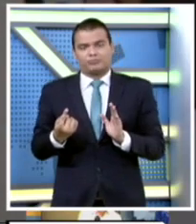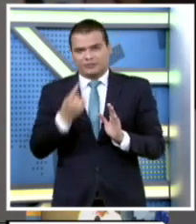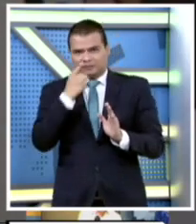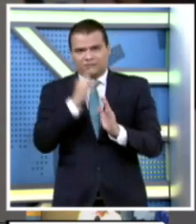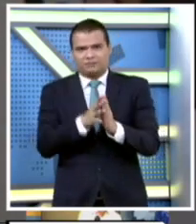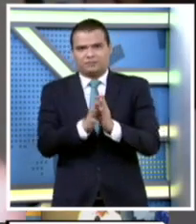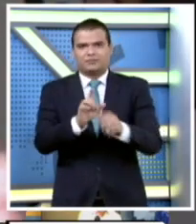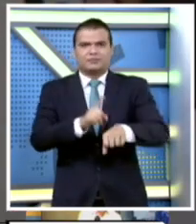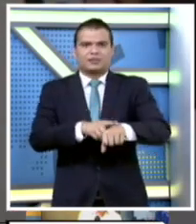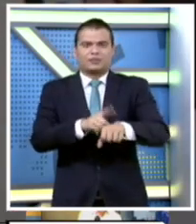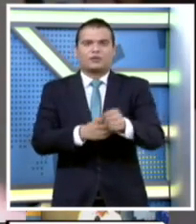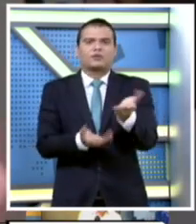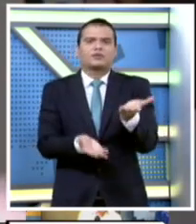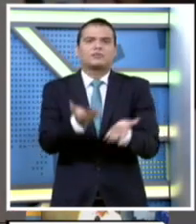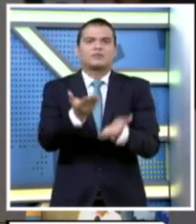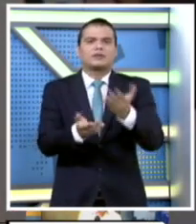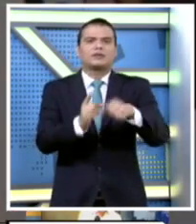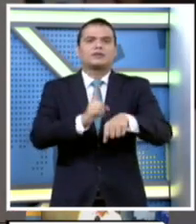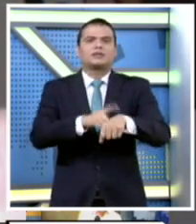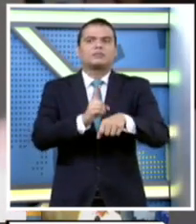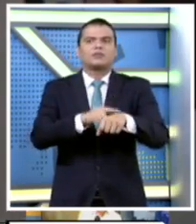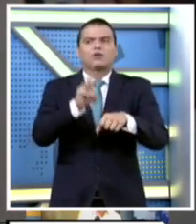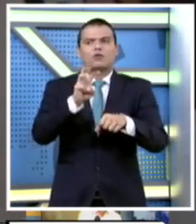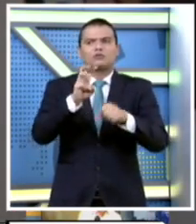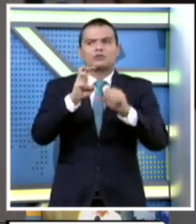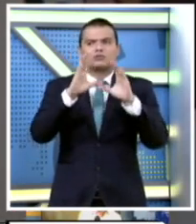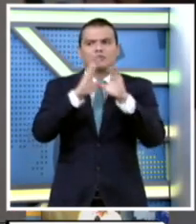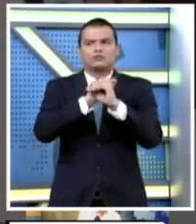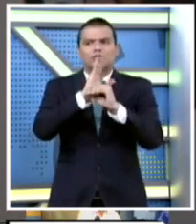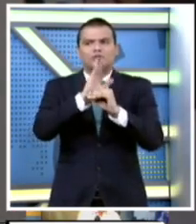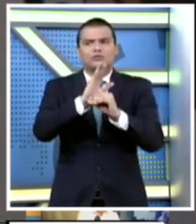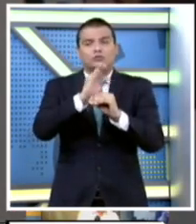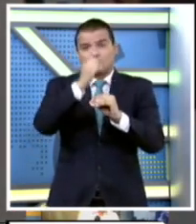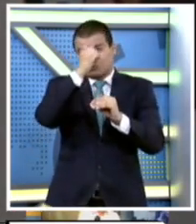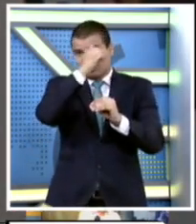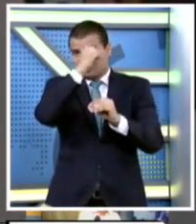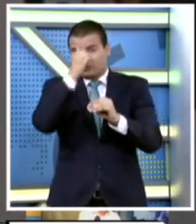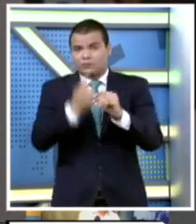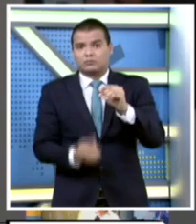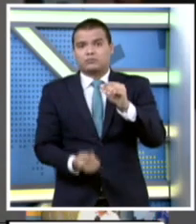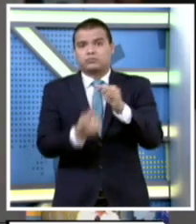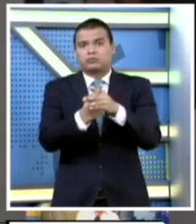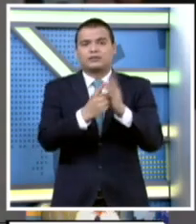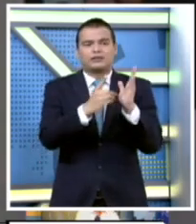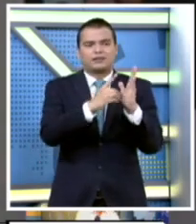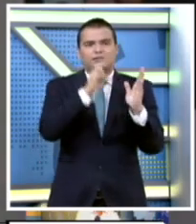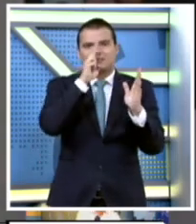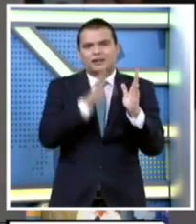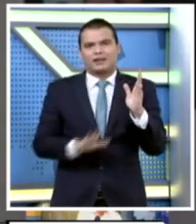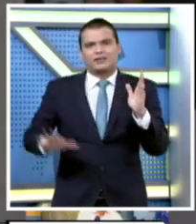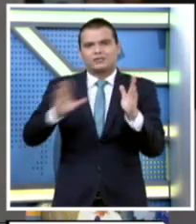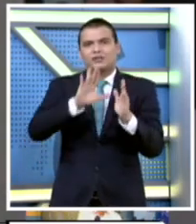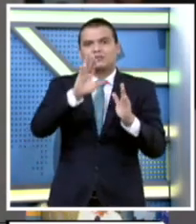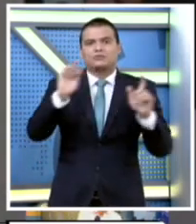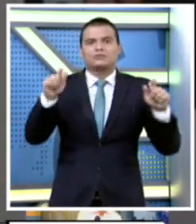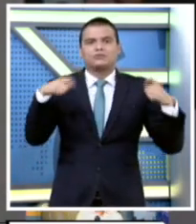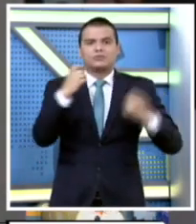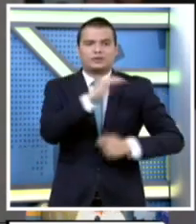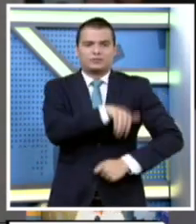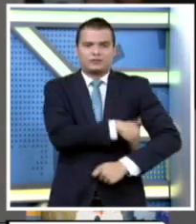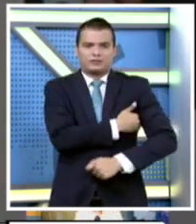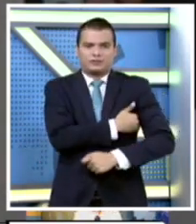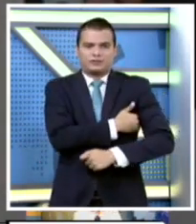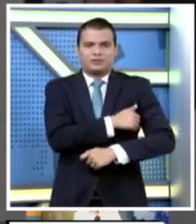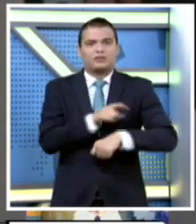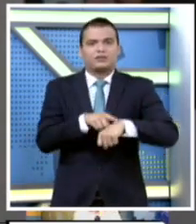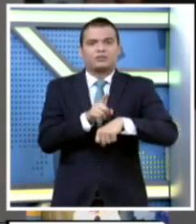las horas. A las 8 de la noche del domingo salió el decreto nacional del Ministerio de Comercio y ya a las 9